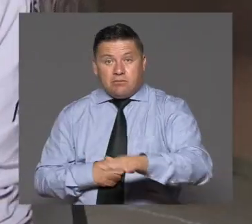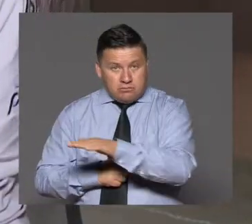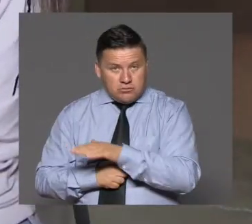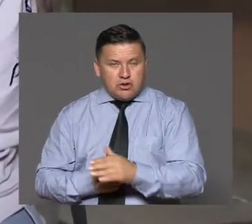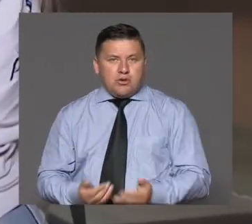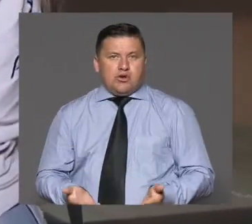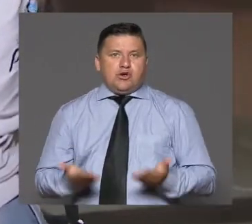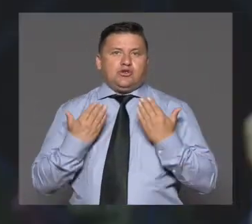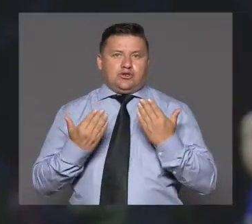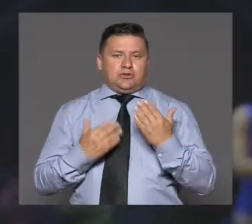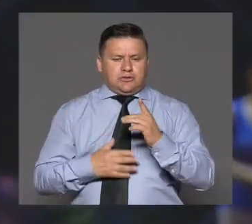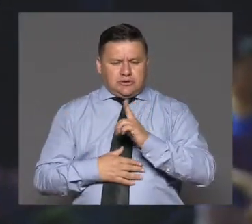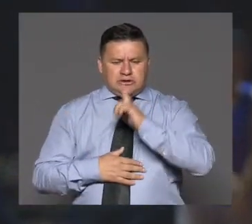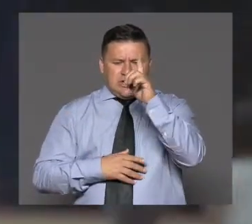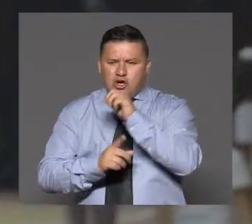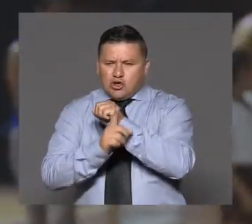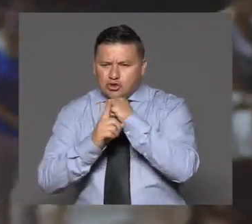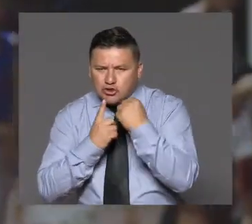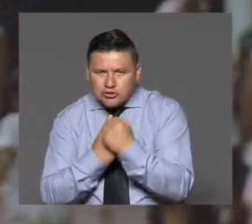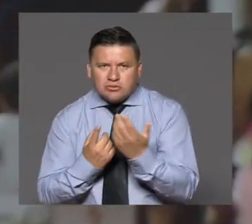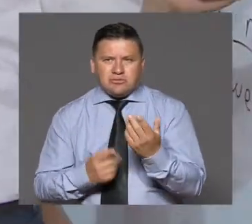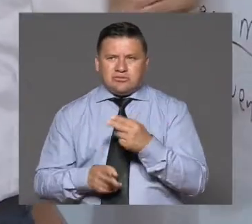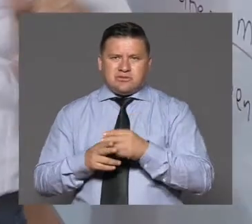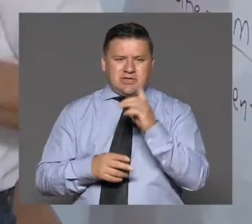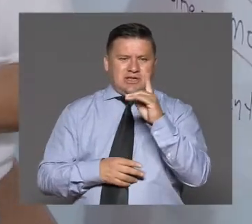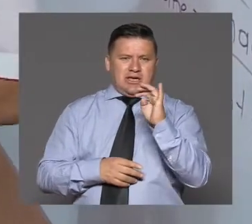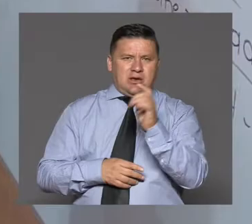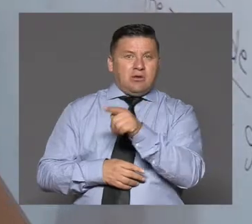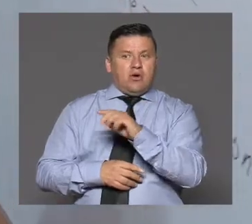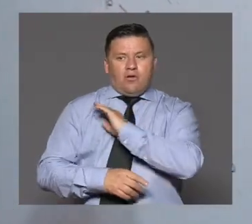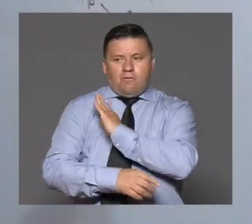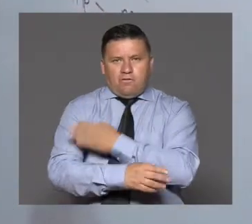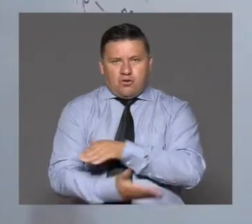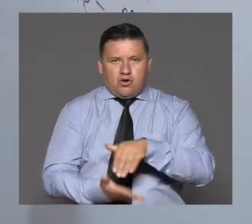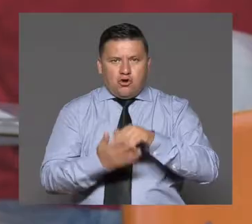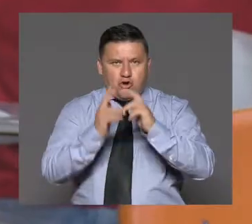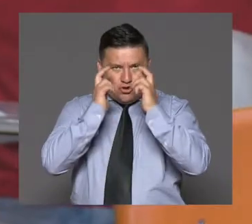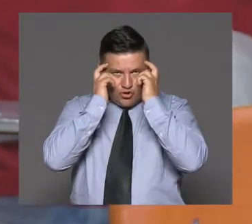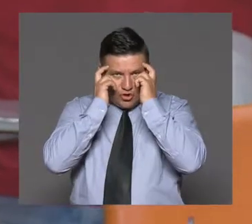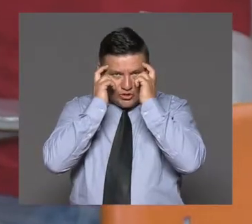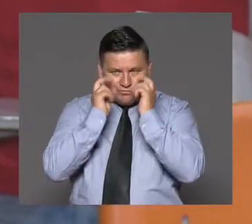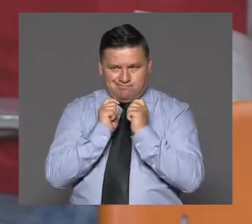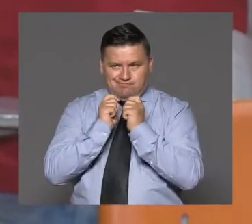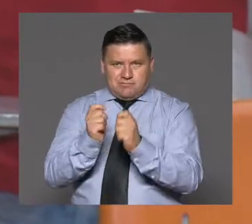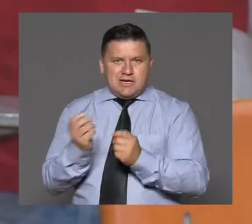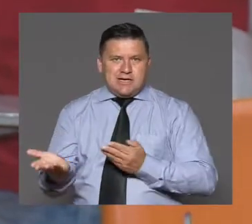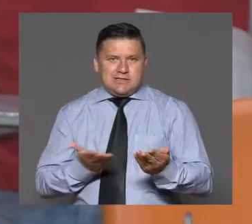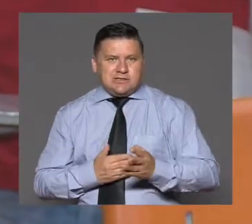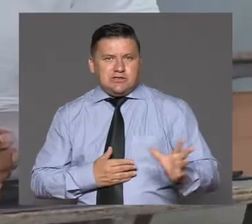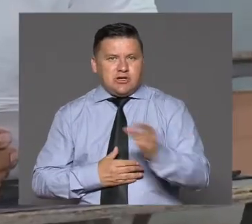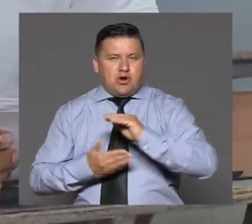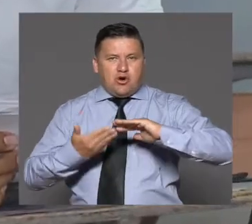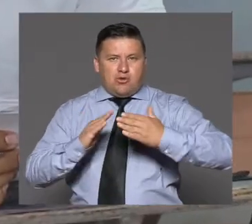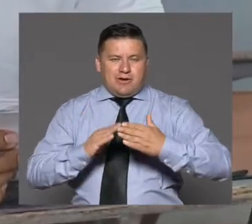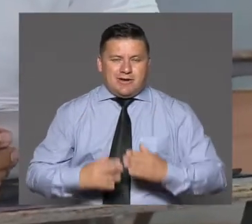ha permitido que líderes sociales como Diego Montero fortalezcan sus conocimientos y los pongan al servicio de sus comunidades. He